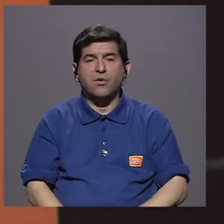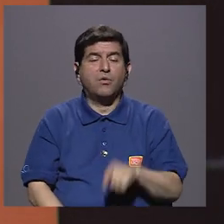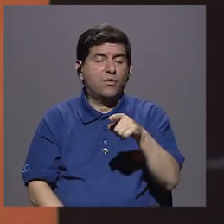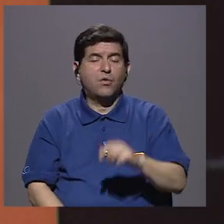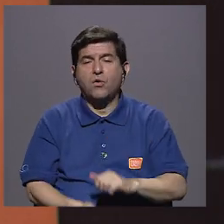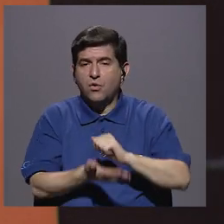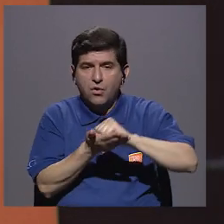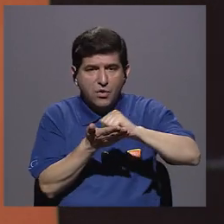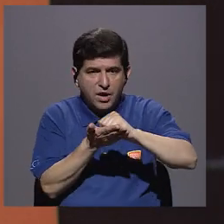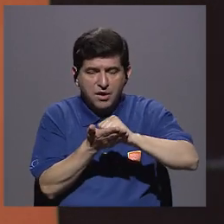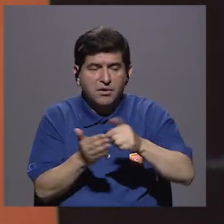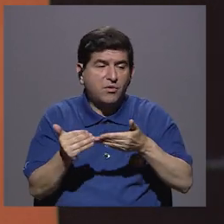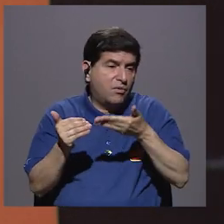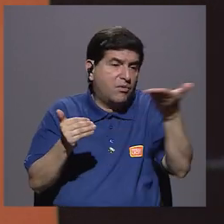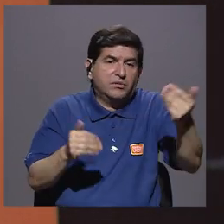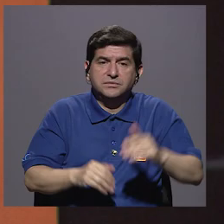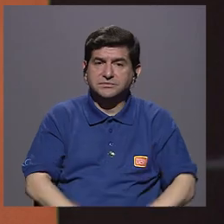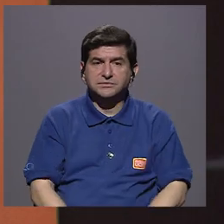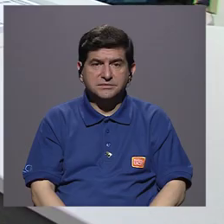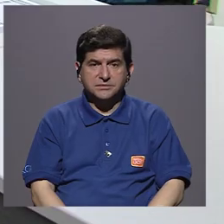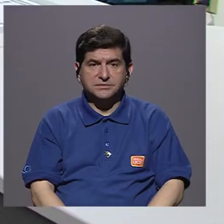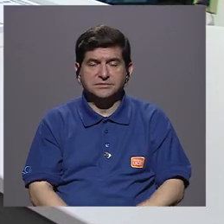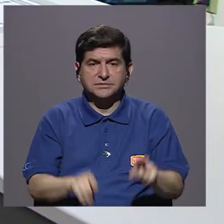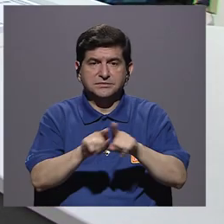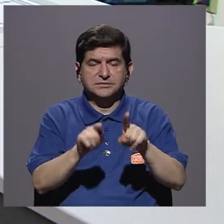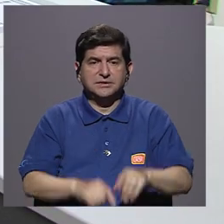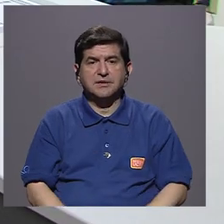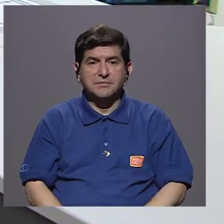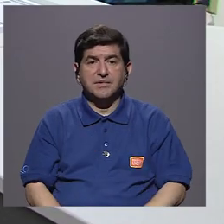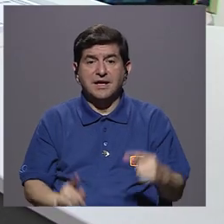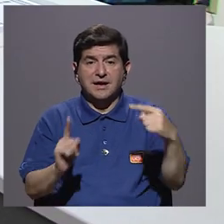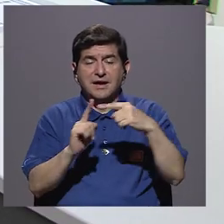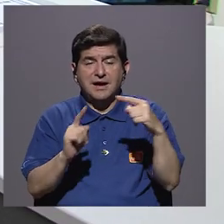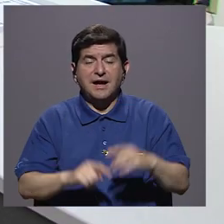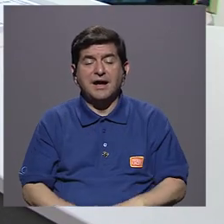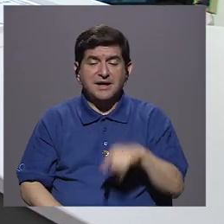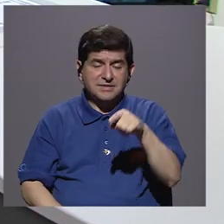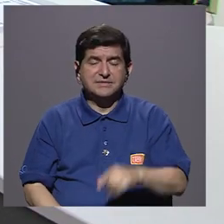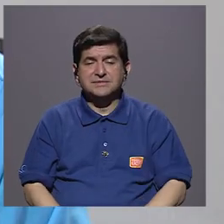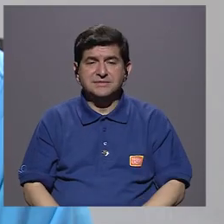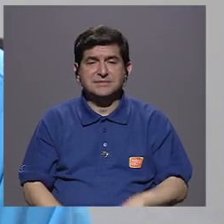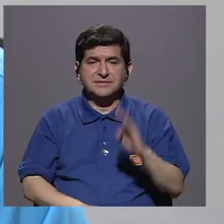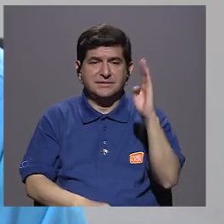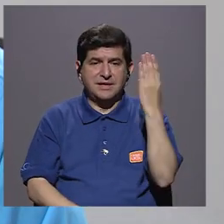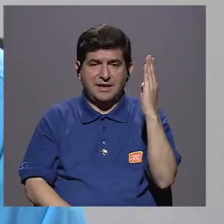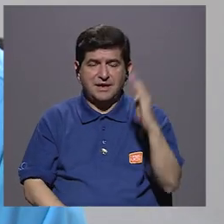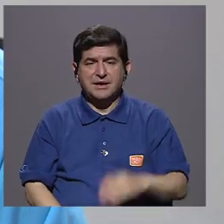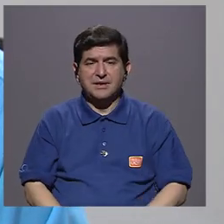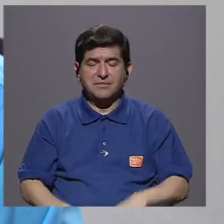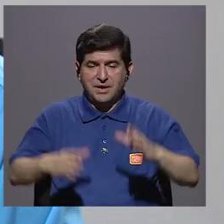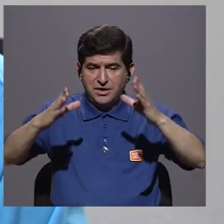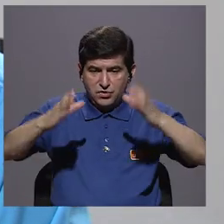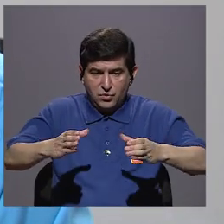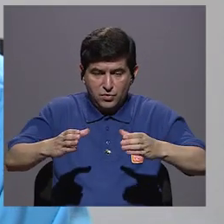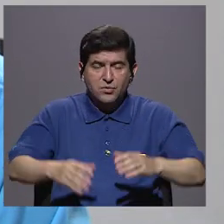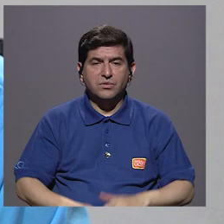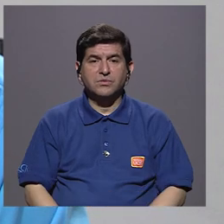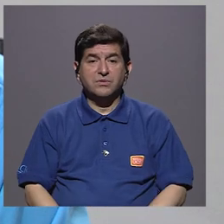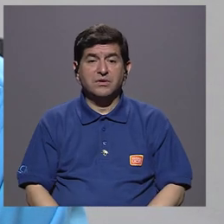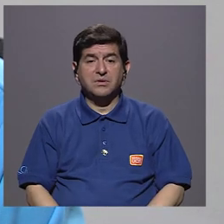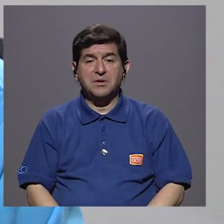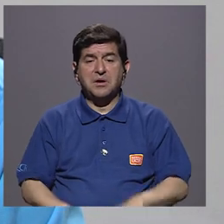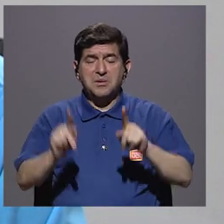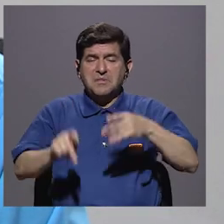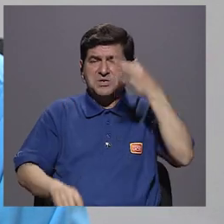jabón, para que no se lleven las cosas, las tapas de los inodoros inclusive. Sí. Entonces, pues alguien podrá tomarlo como